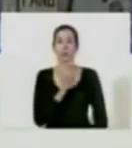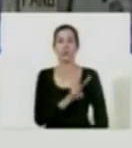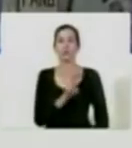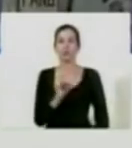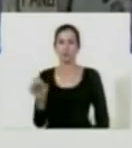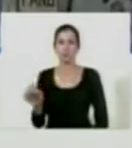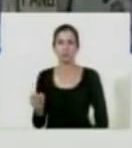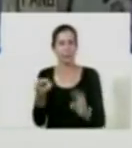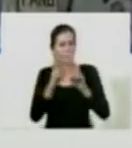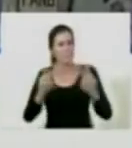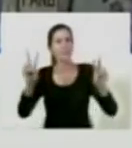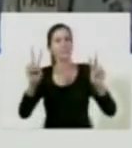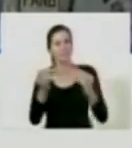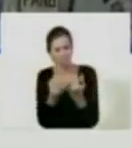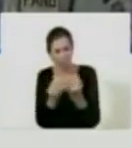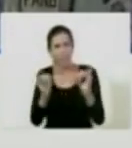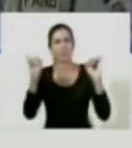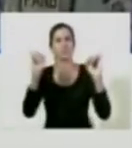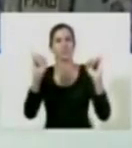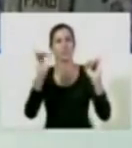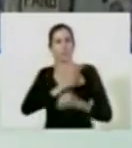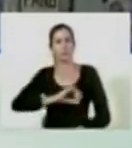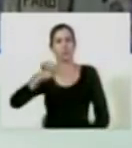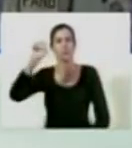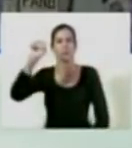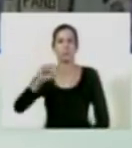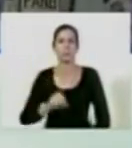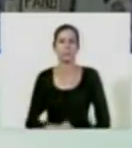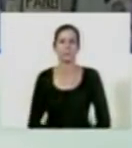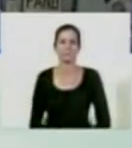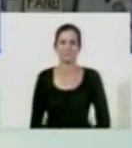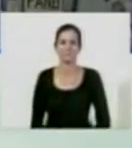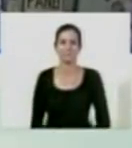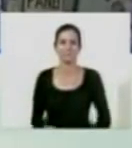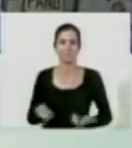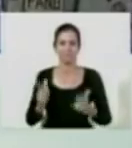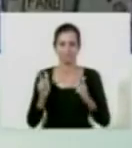Paz, independencia y socialismo. Adelante.